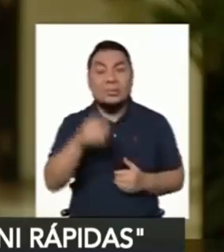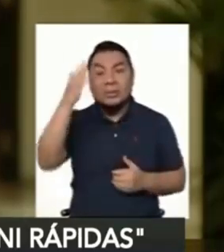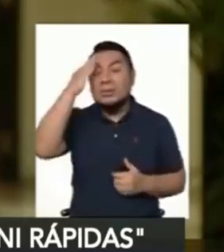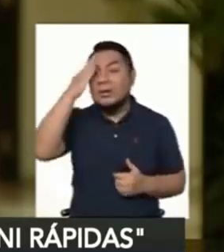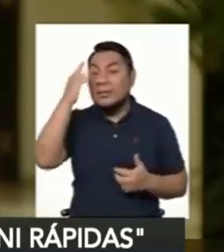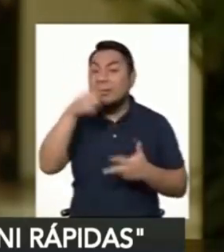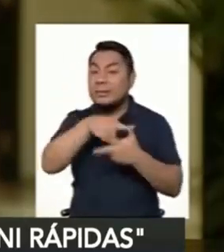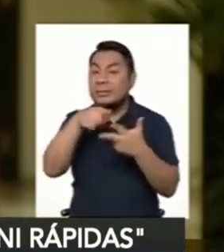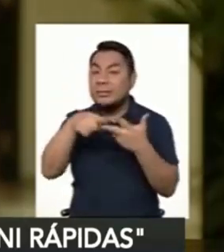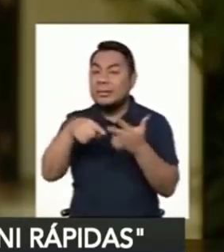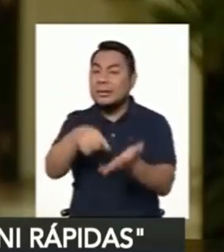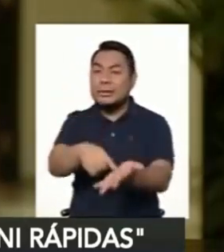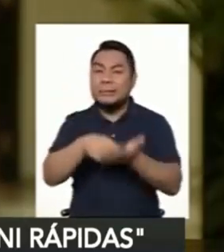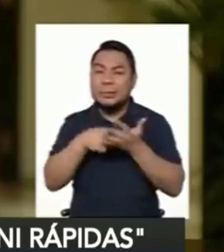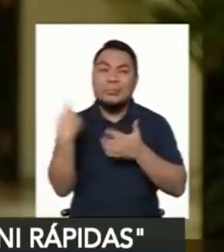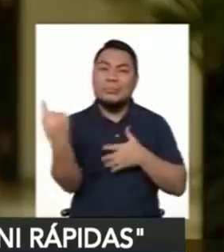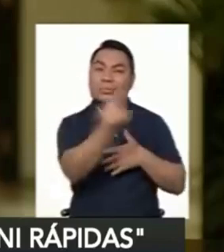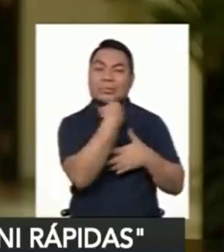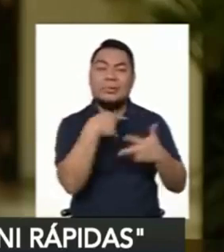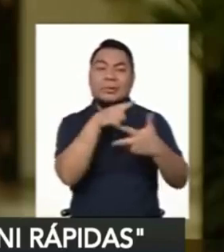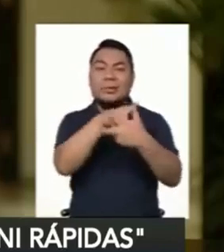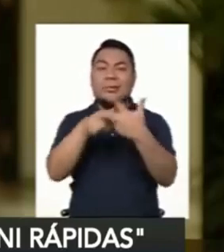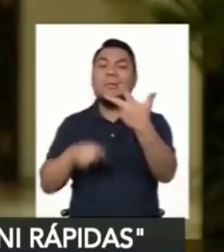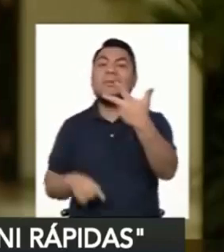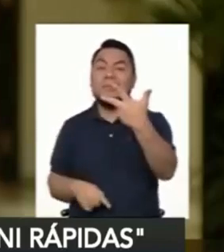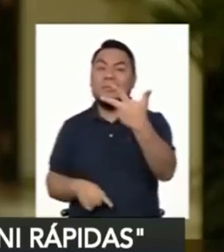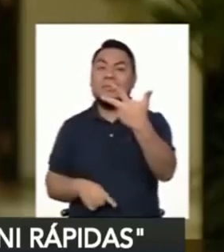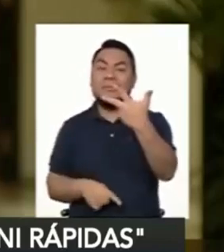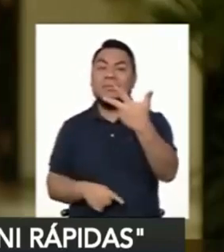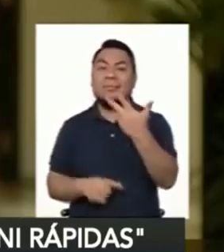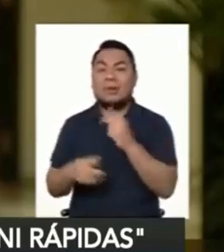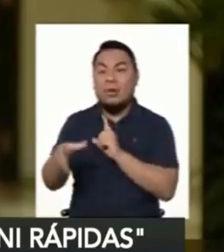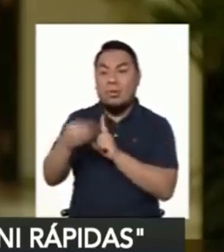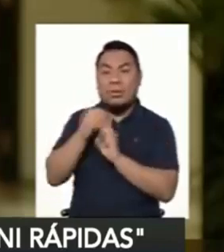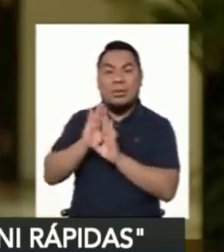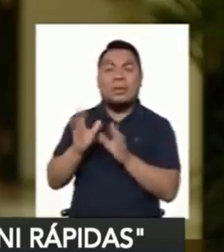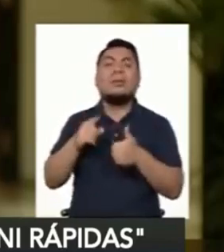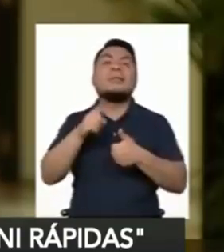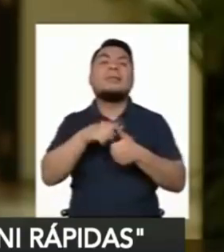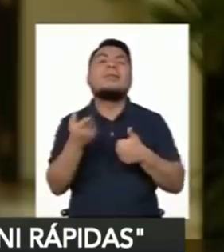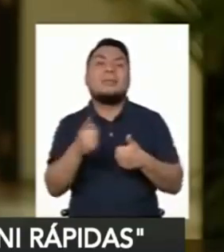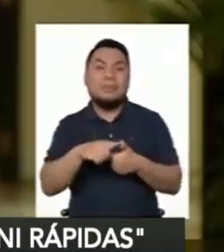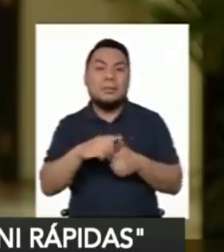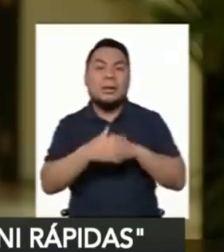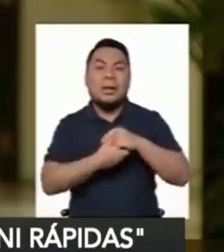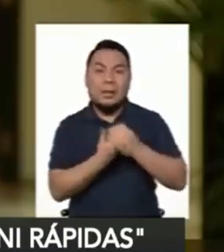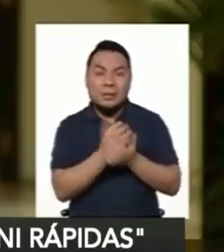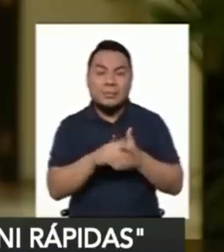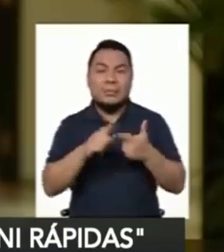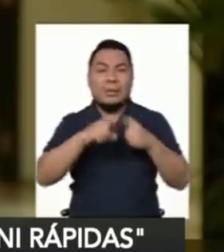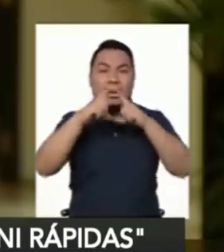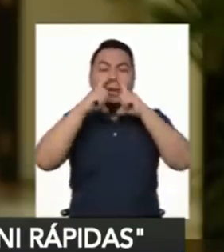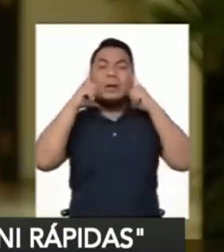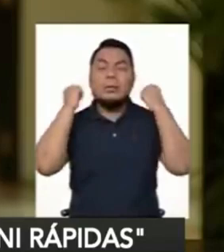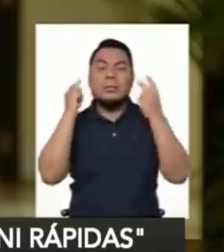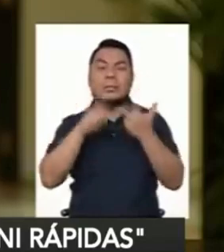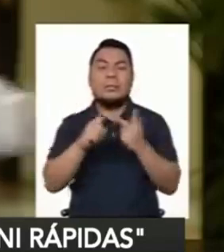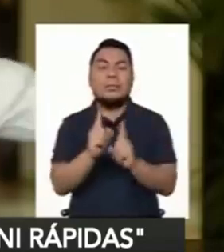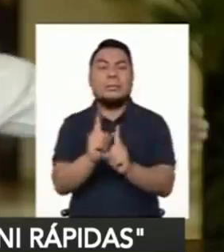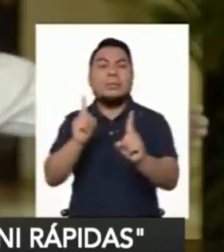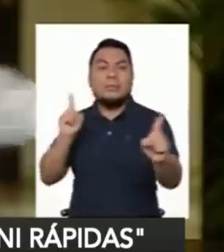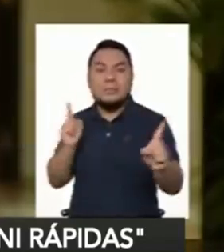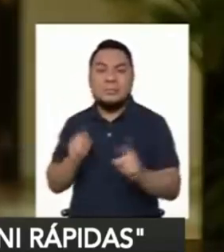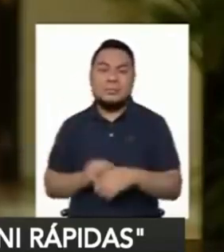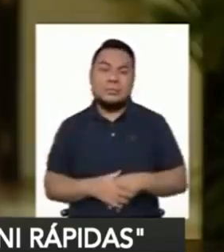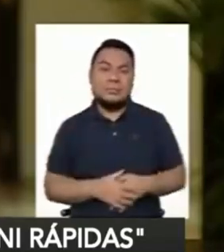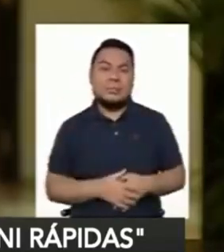mandamientos del cuidado del contagio: lavado de manos, uso de mascarilla y el